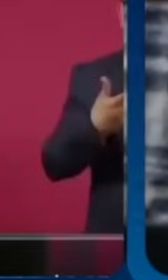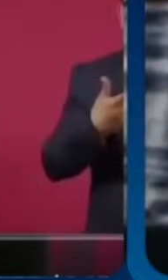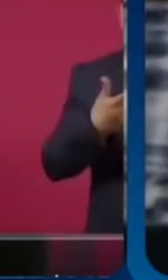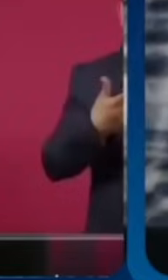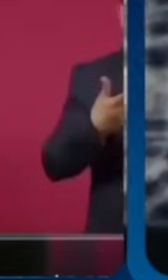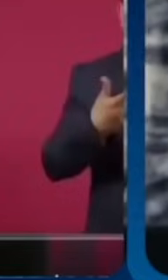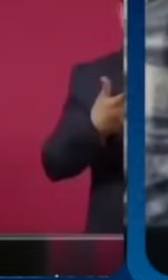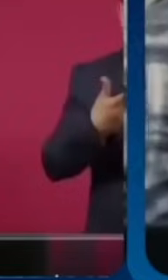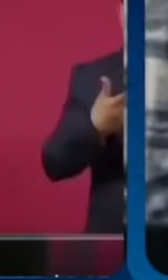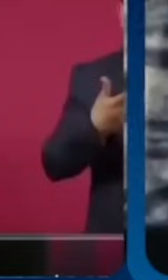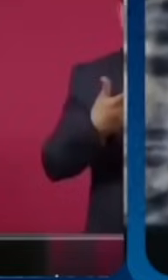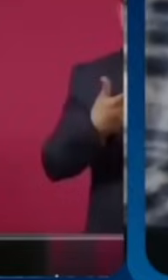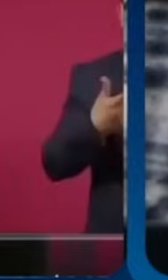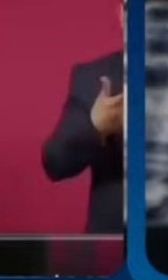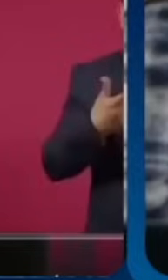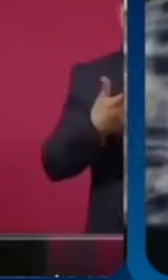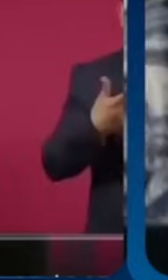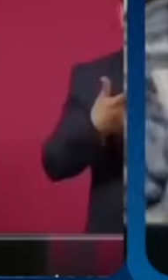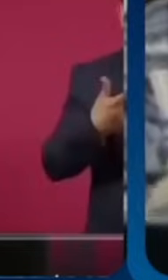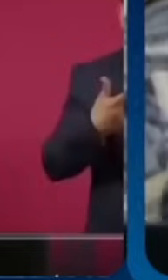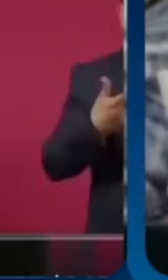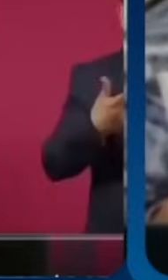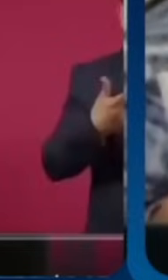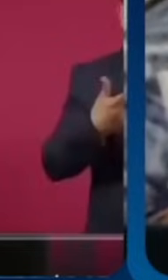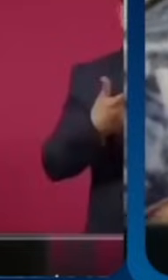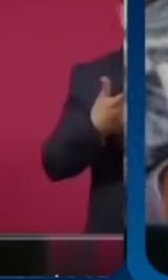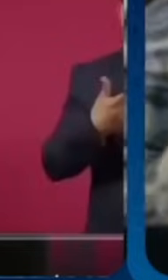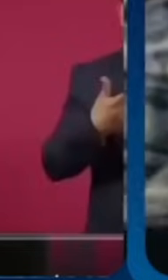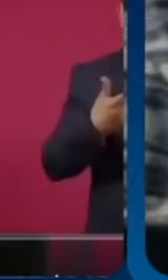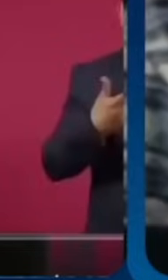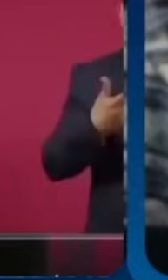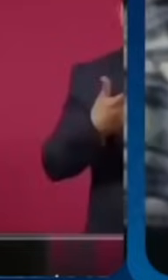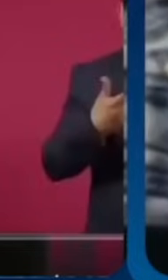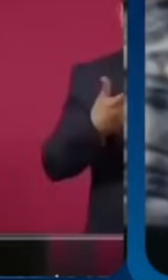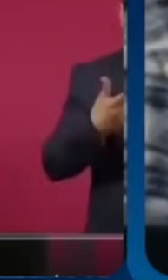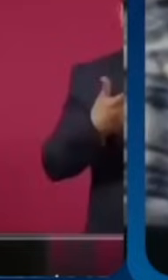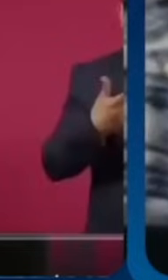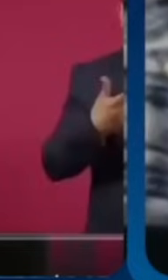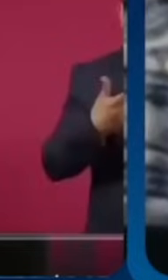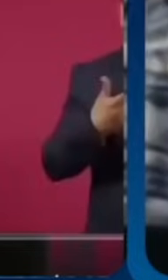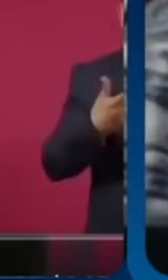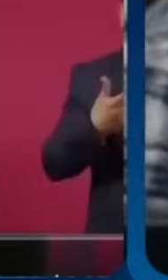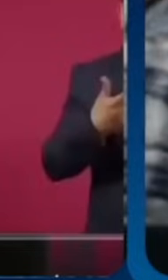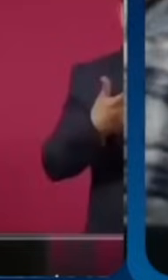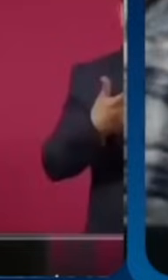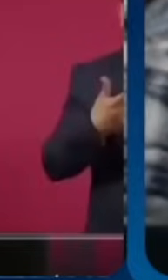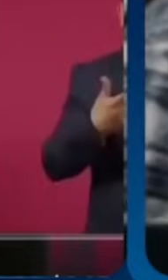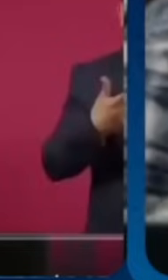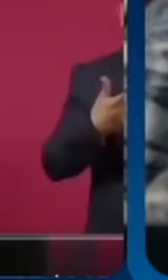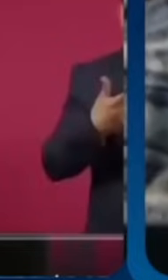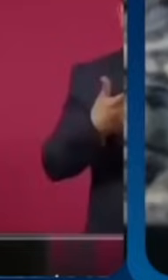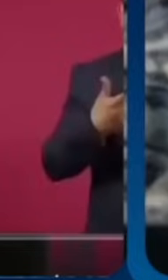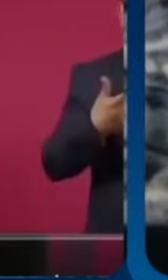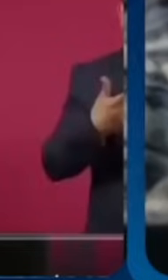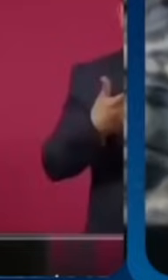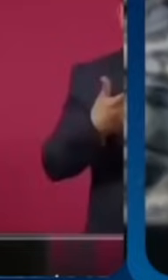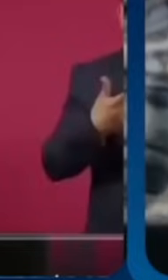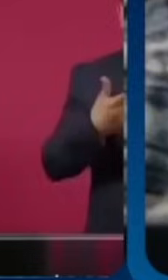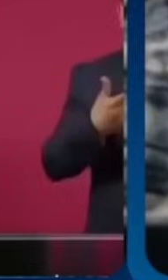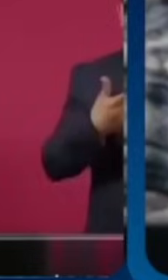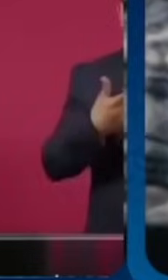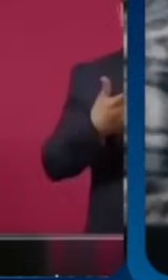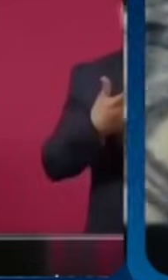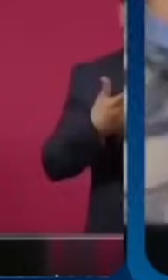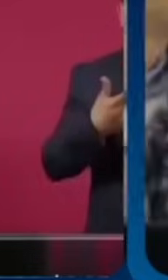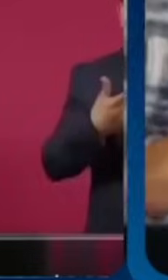nos los quería quitar y nos iba a dejar sin nada. Eso es falso, ya se los quedaron. O sea, no hay razón para que no te vayan a dar tu